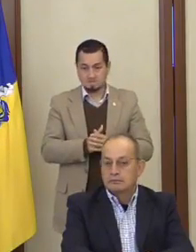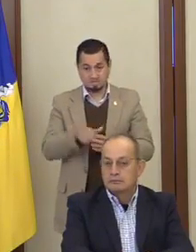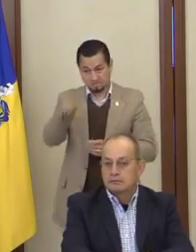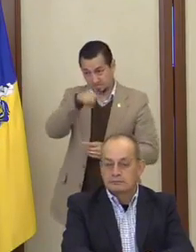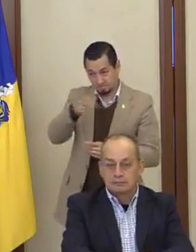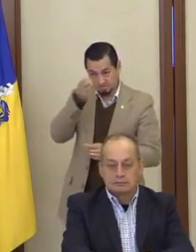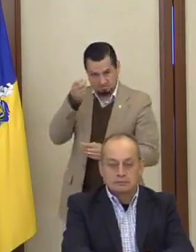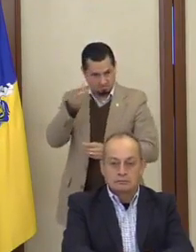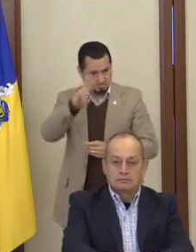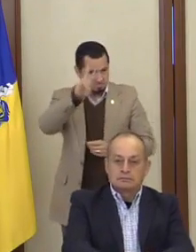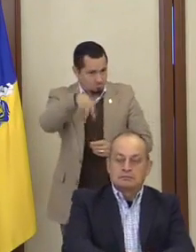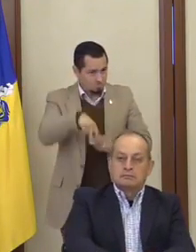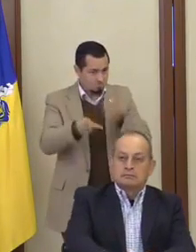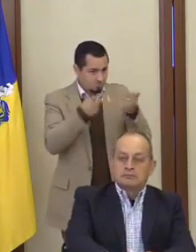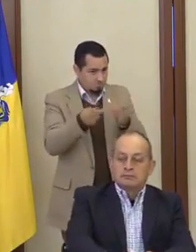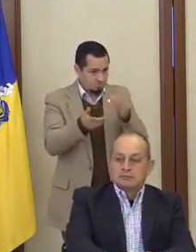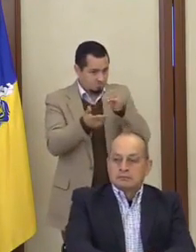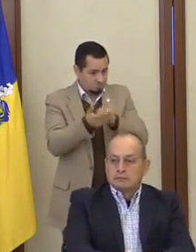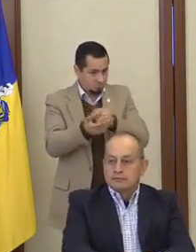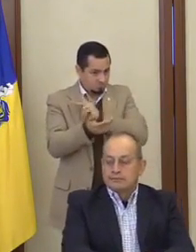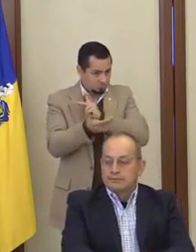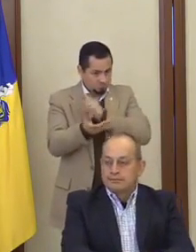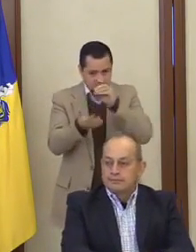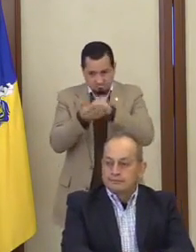Esta es la realidad en la que estamos.